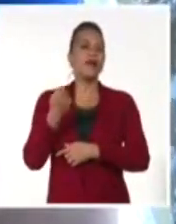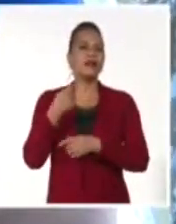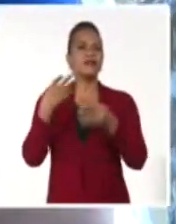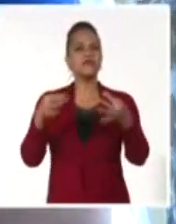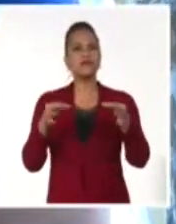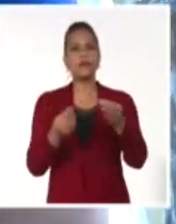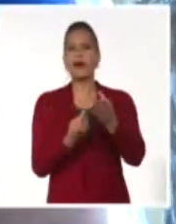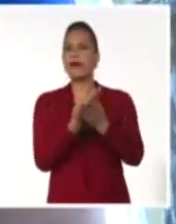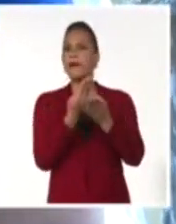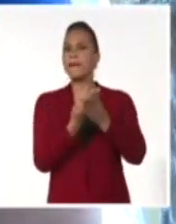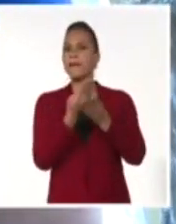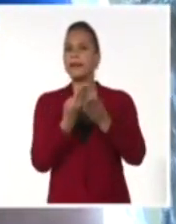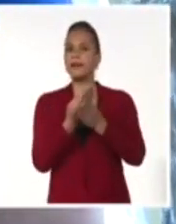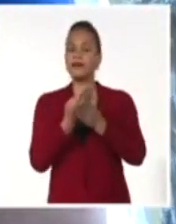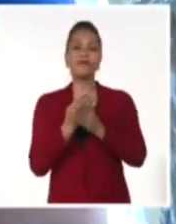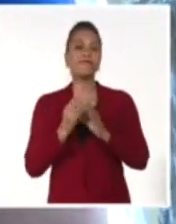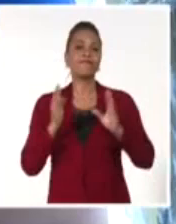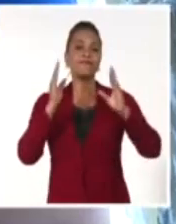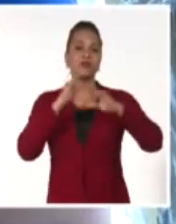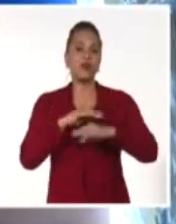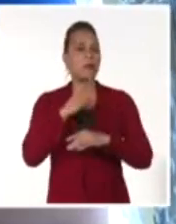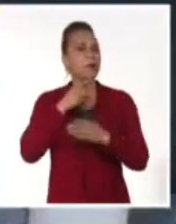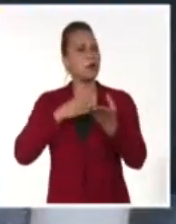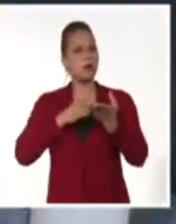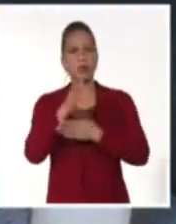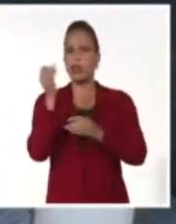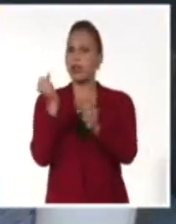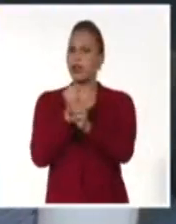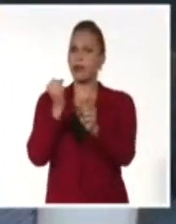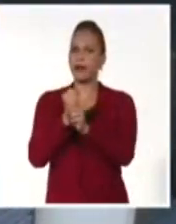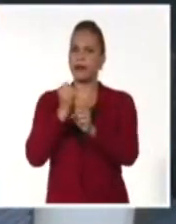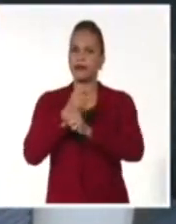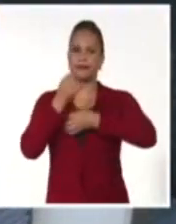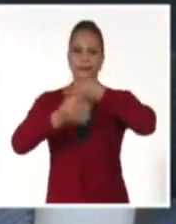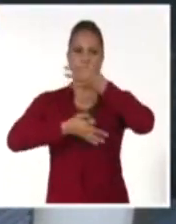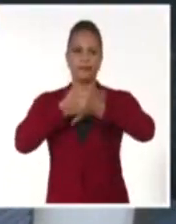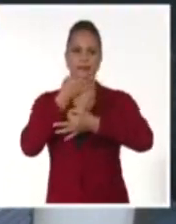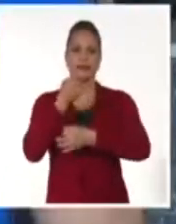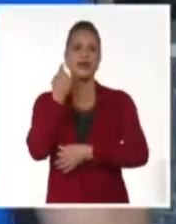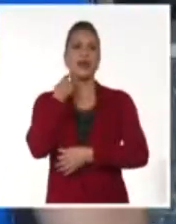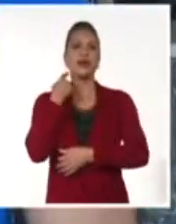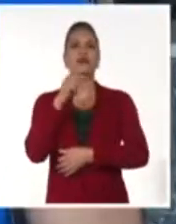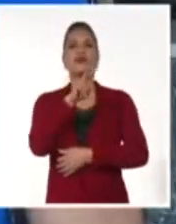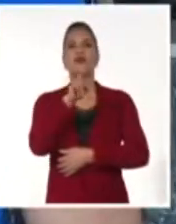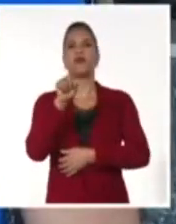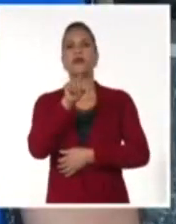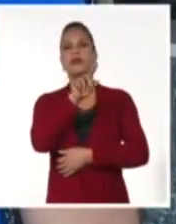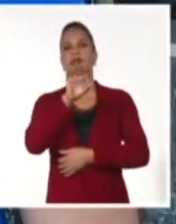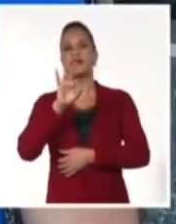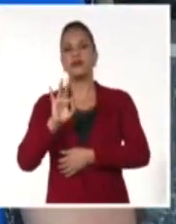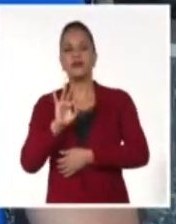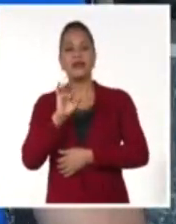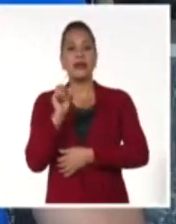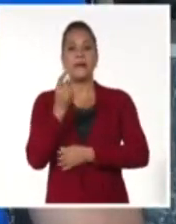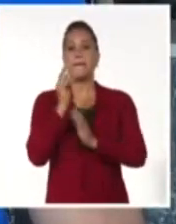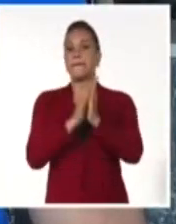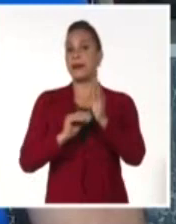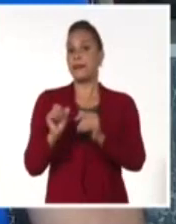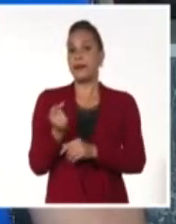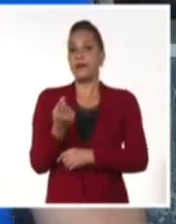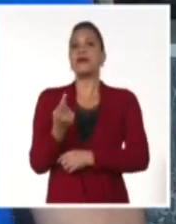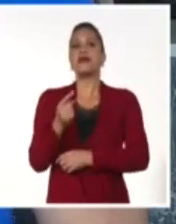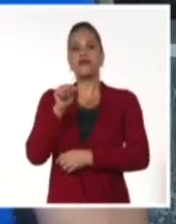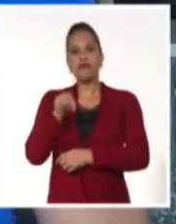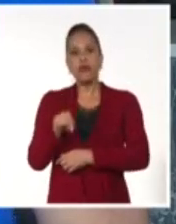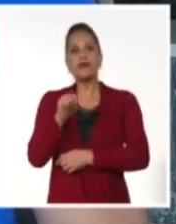nuevos ejemplares no ha detenido el colectivo periodístico bueno en el año 2018 mi primer mes como jefe de redacción fue justo el mes